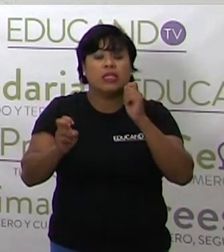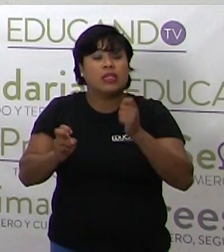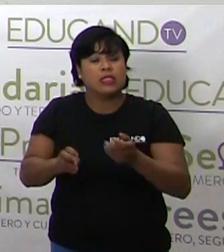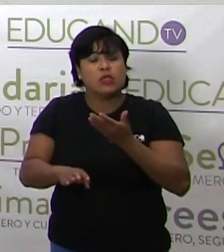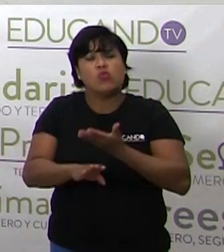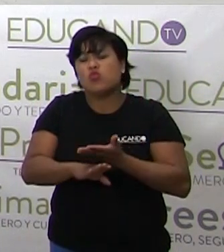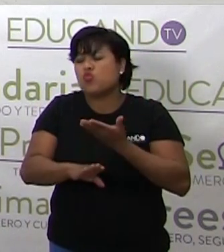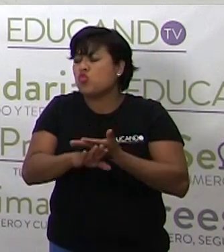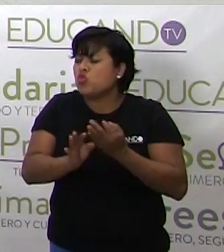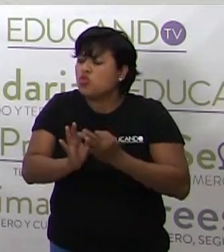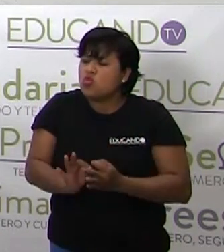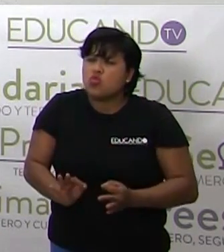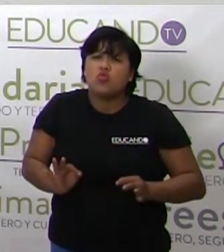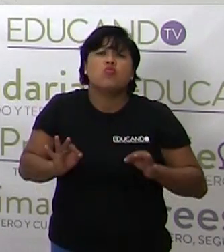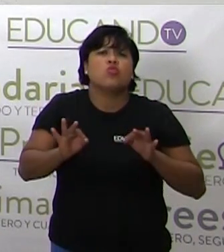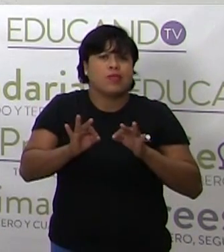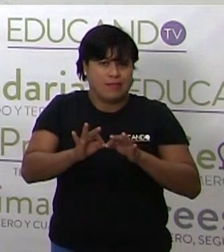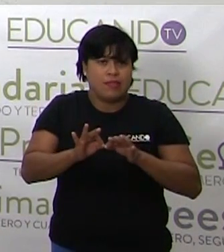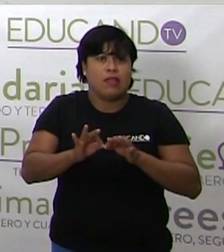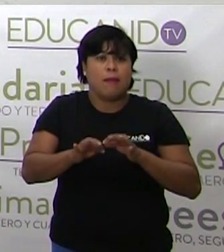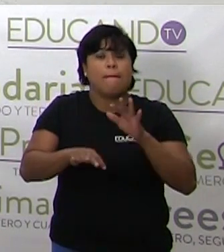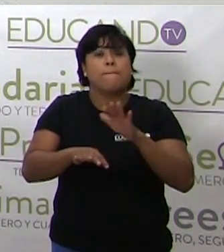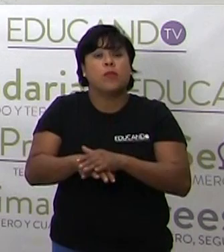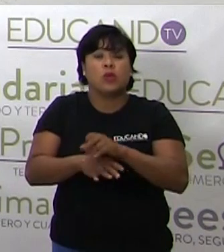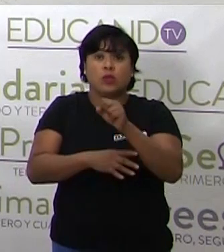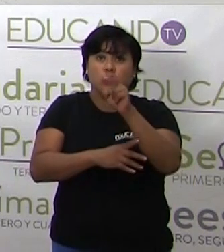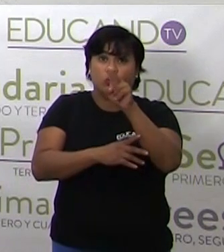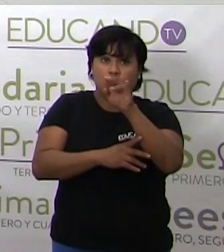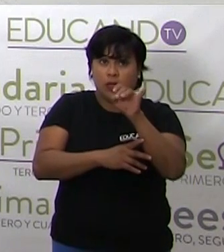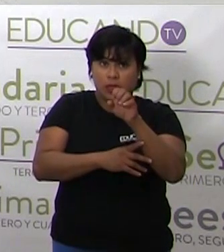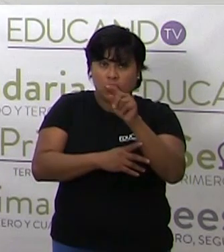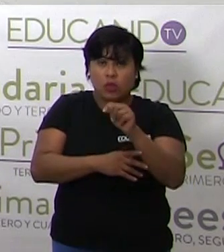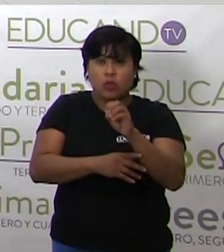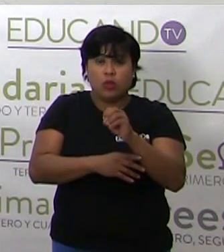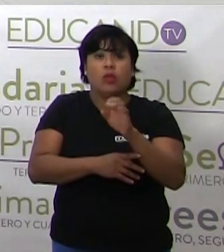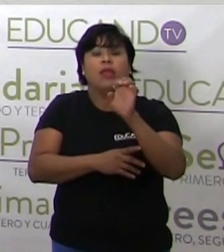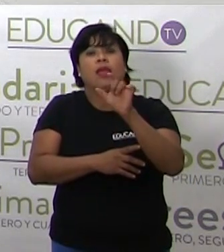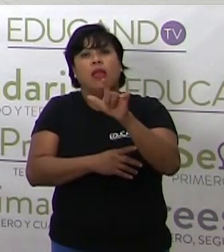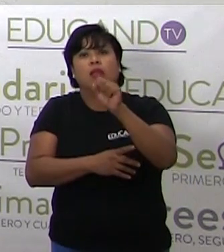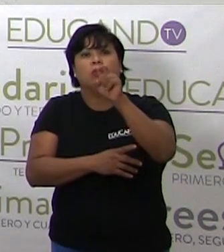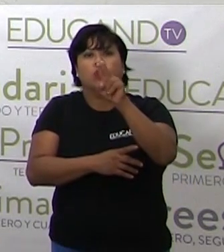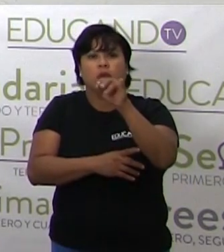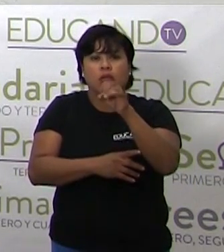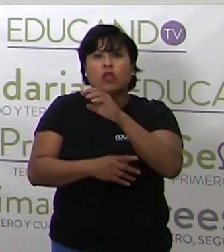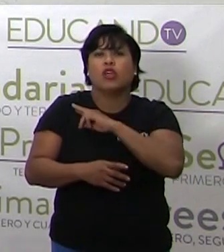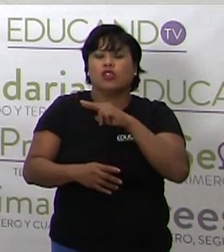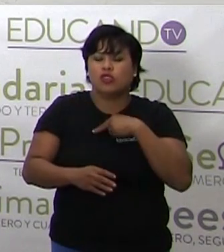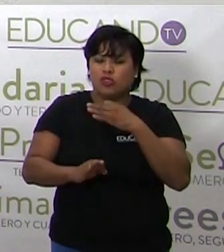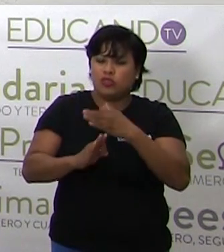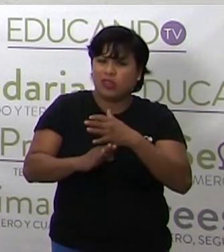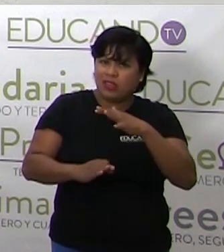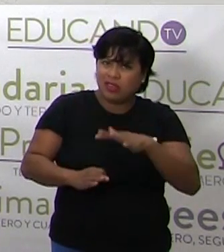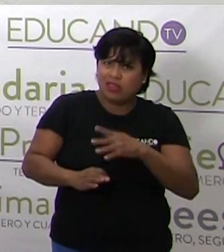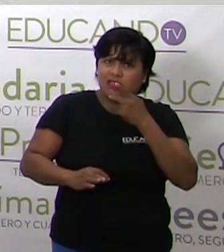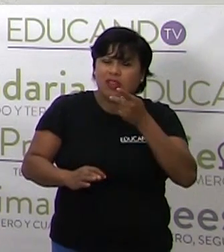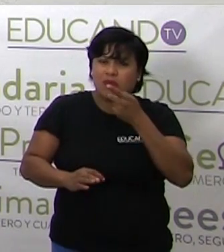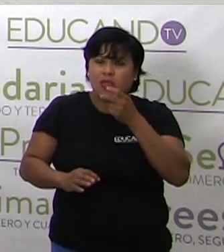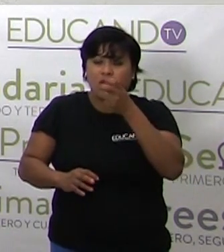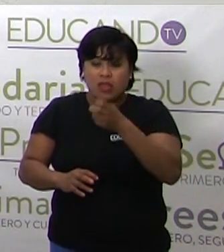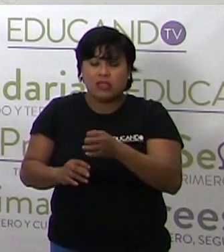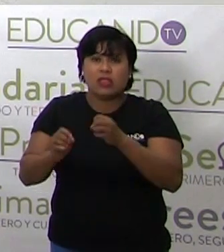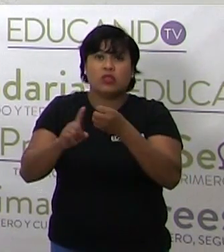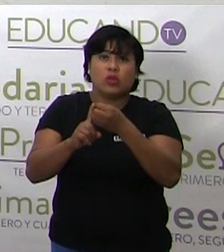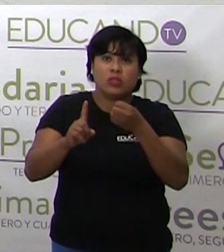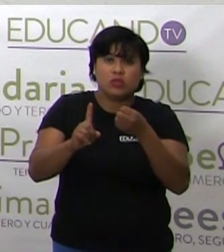muy importantes también, porque los sujetos, el sujeto del que hemos estado hablando en todas estas oraciones